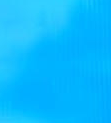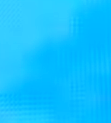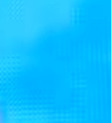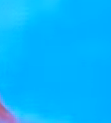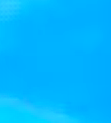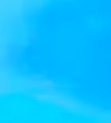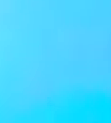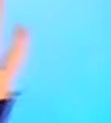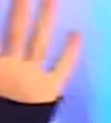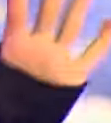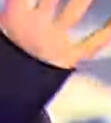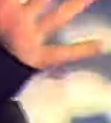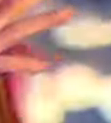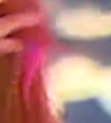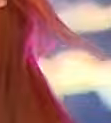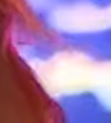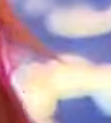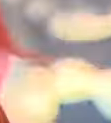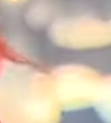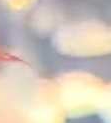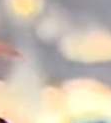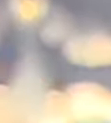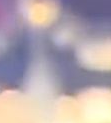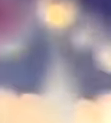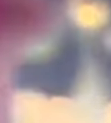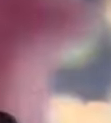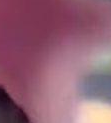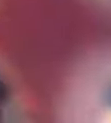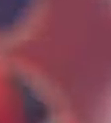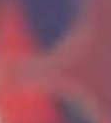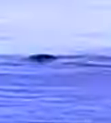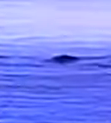no tan cerca. Ya sé decir que no.